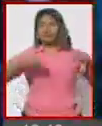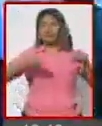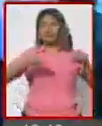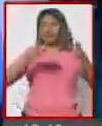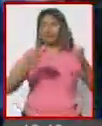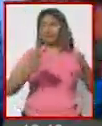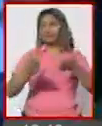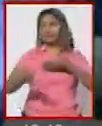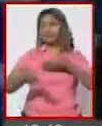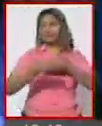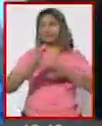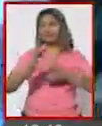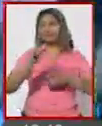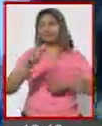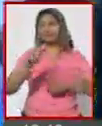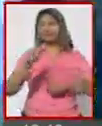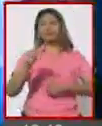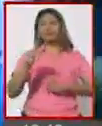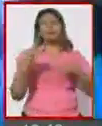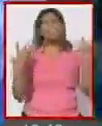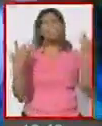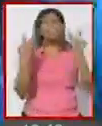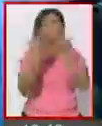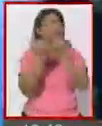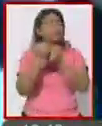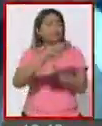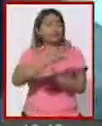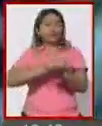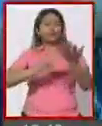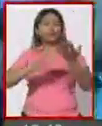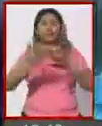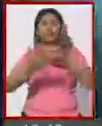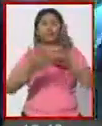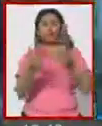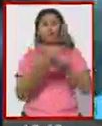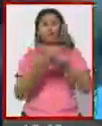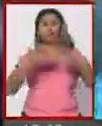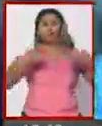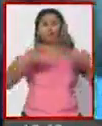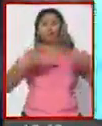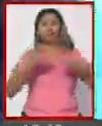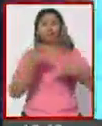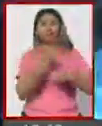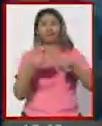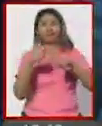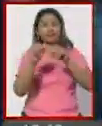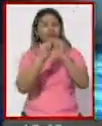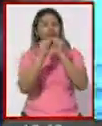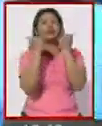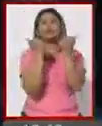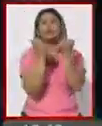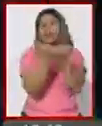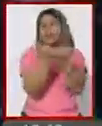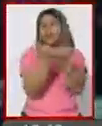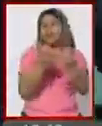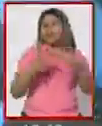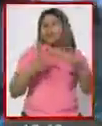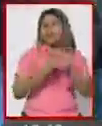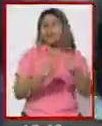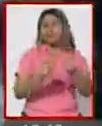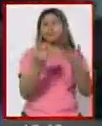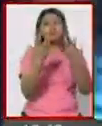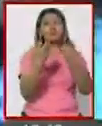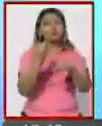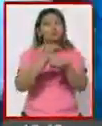Mototaxistas y vecinos del barrio Calama se enfrentaron a golpes. En el nuevo mercado La Ramada se conoce que son varias asociaciones de mototaxis que